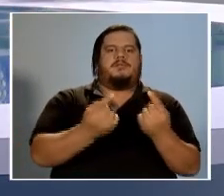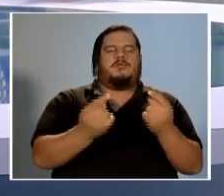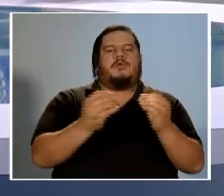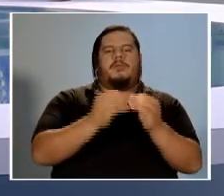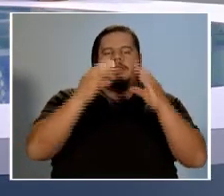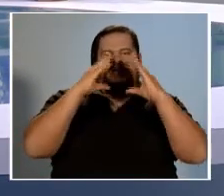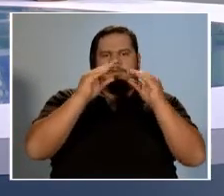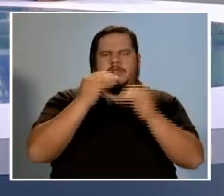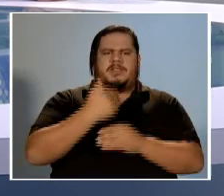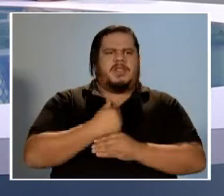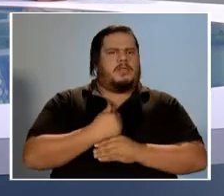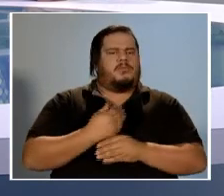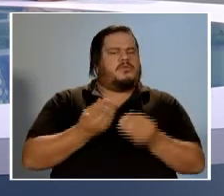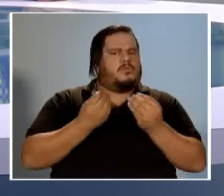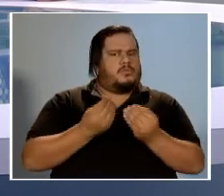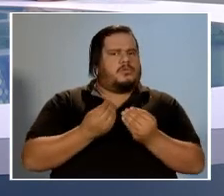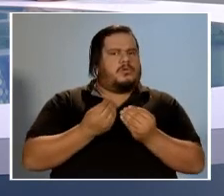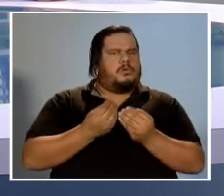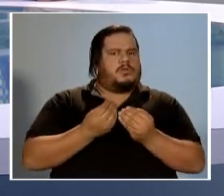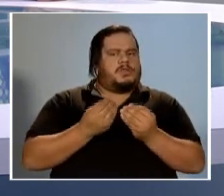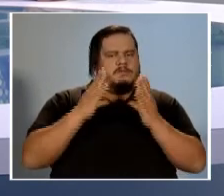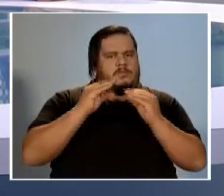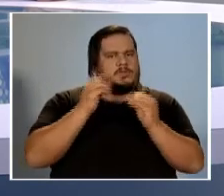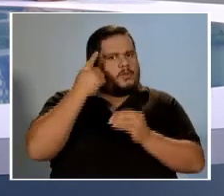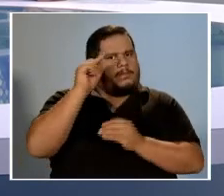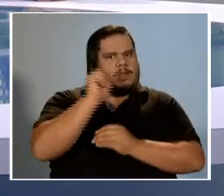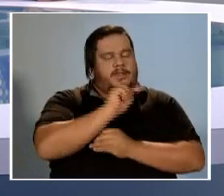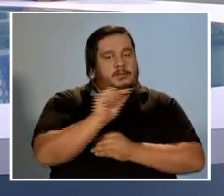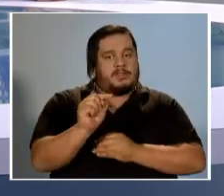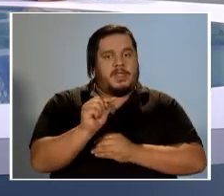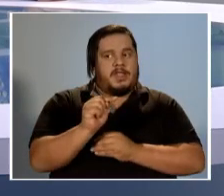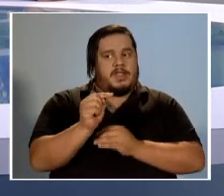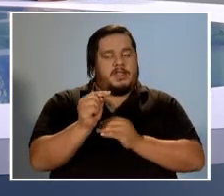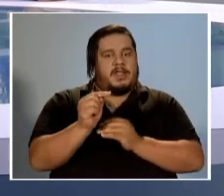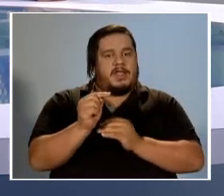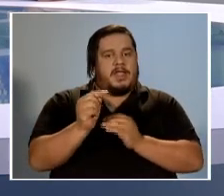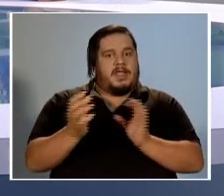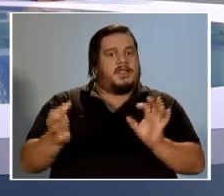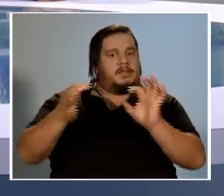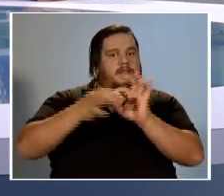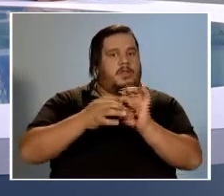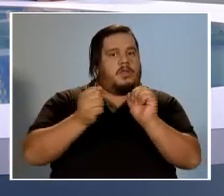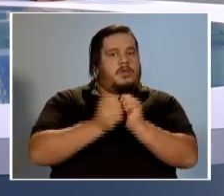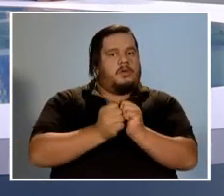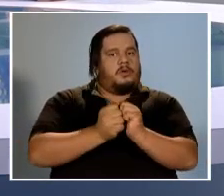información. Tenemos un montón de notas preparadas para ustedes relativas a los